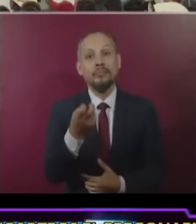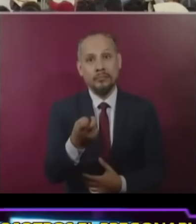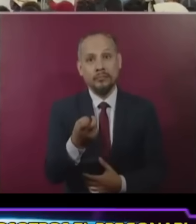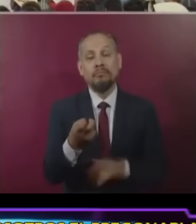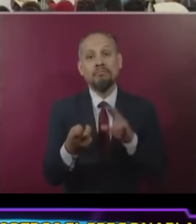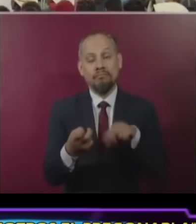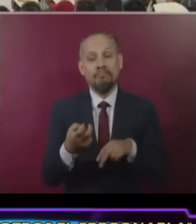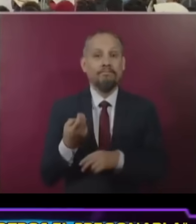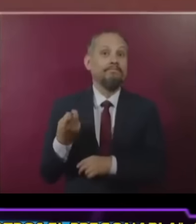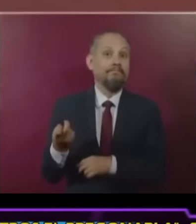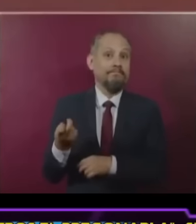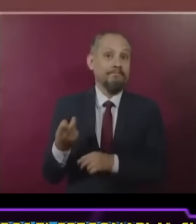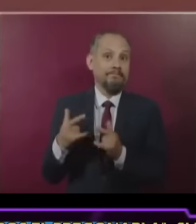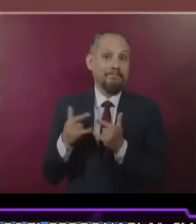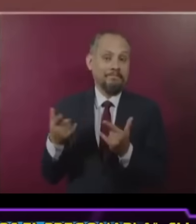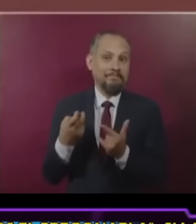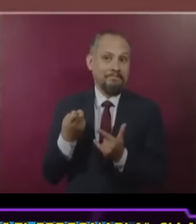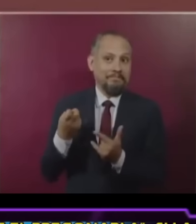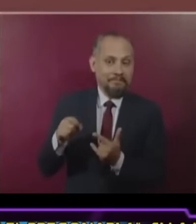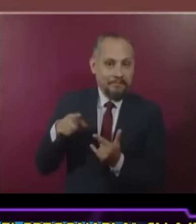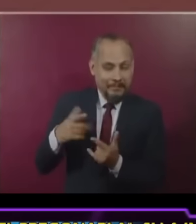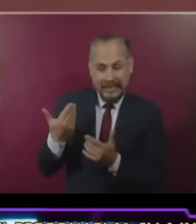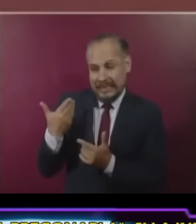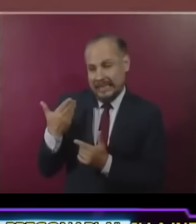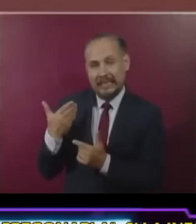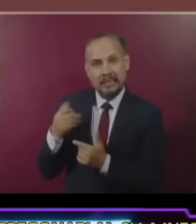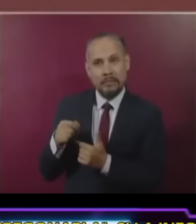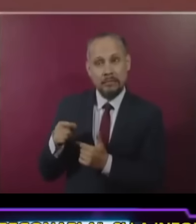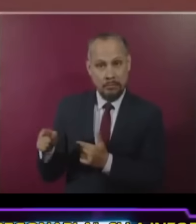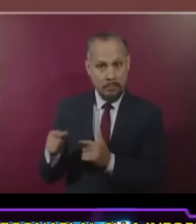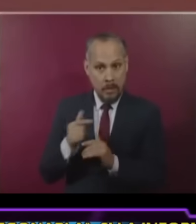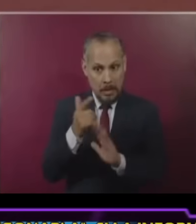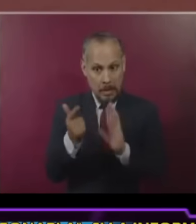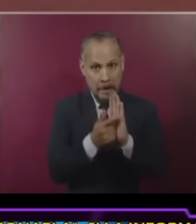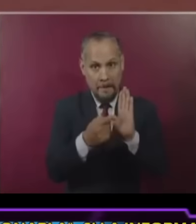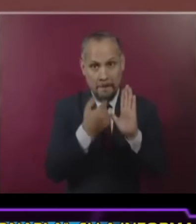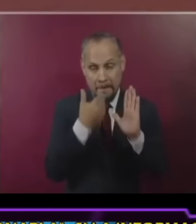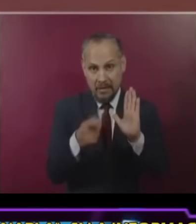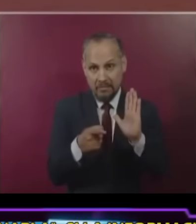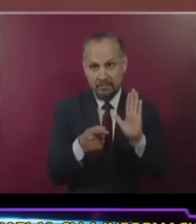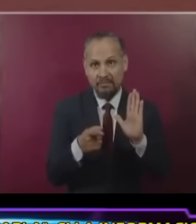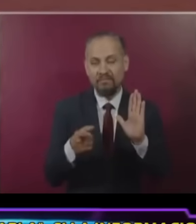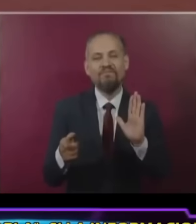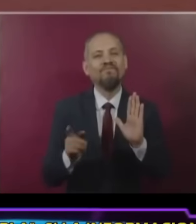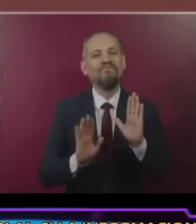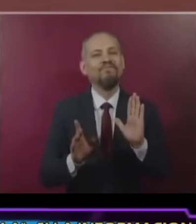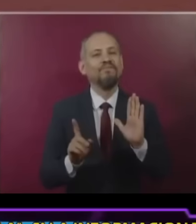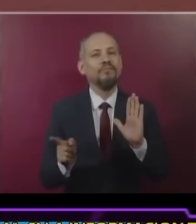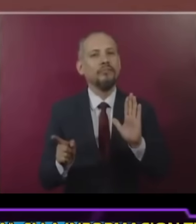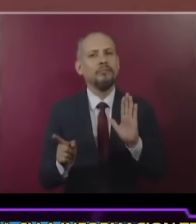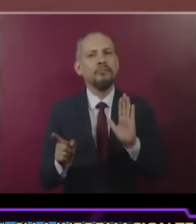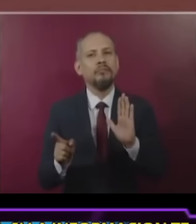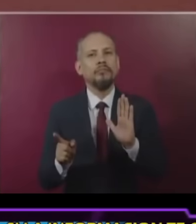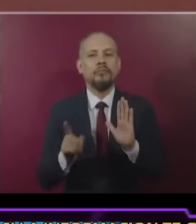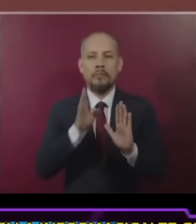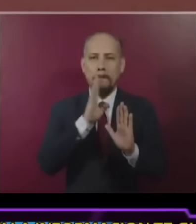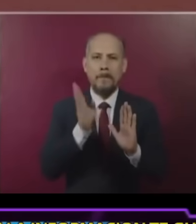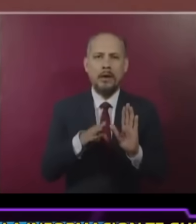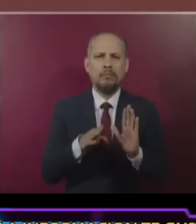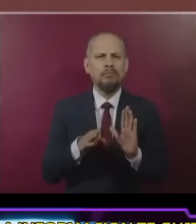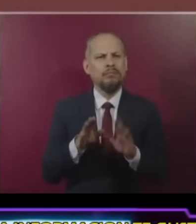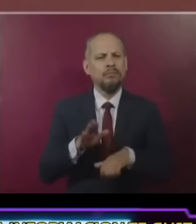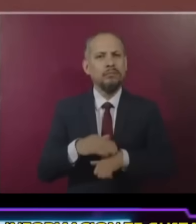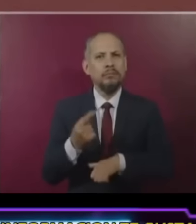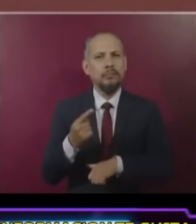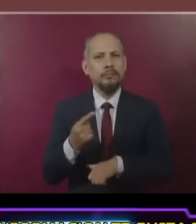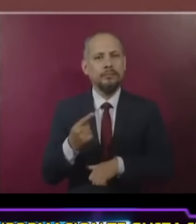sucedió y lo hizo de manera ilegal Y por qué digo ilegal de entrada por dos